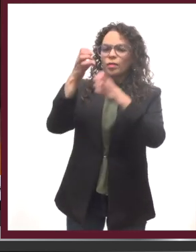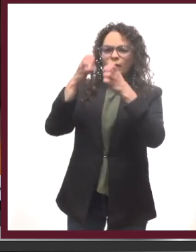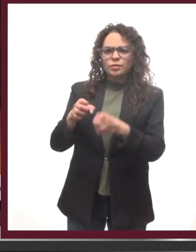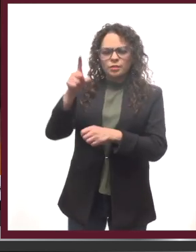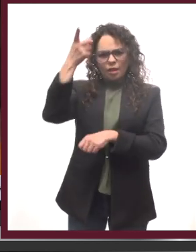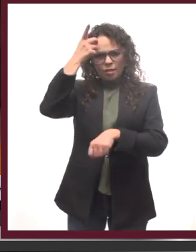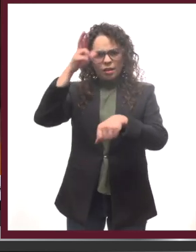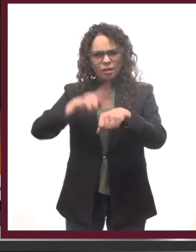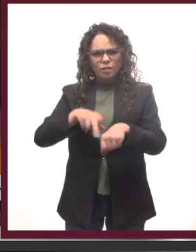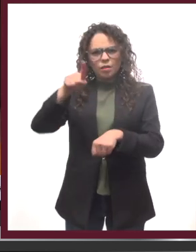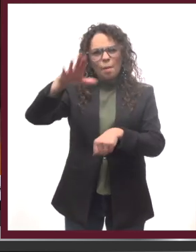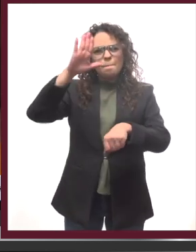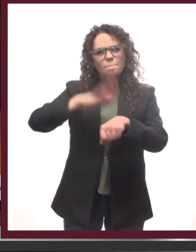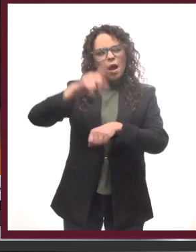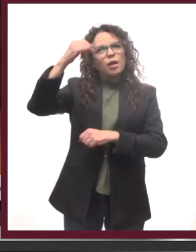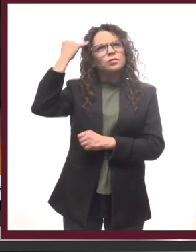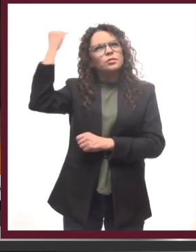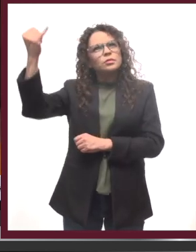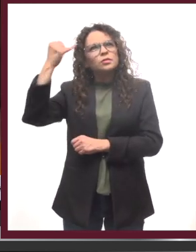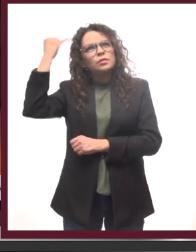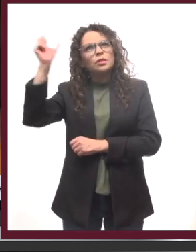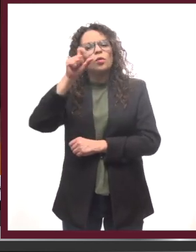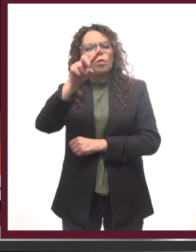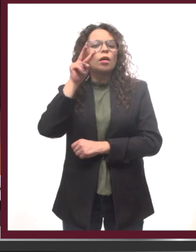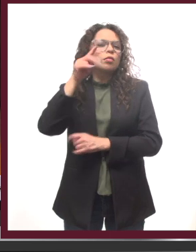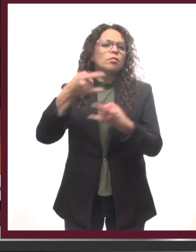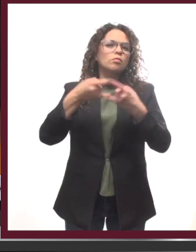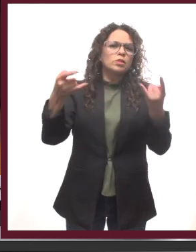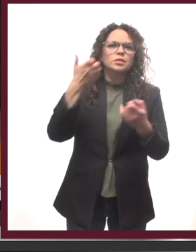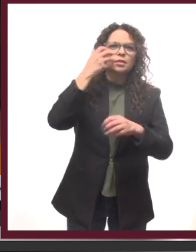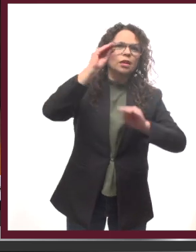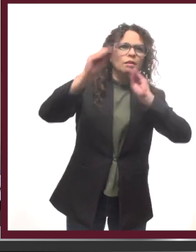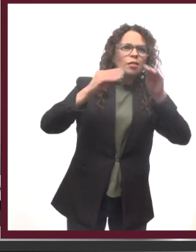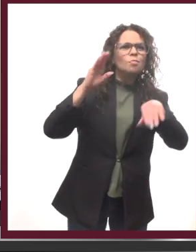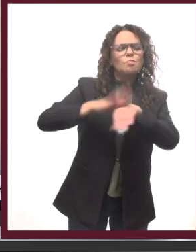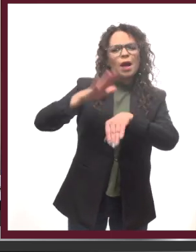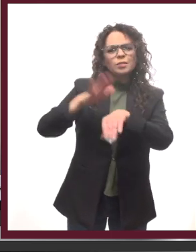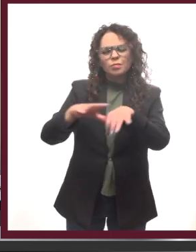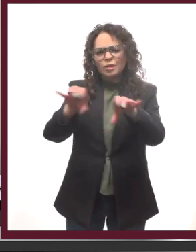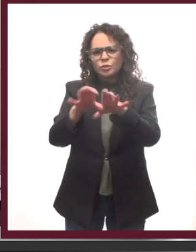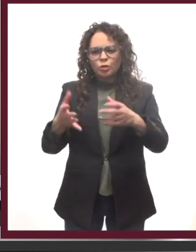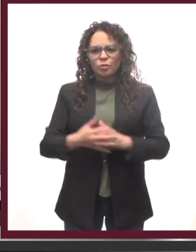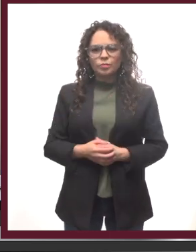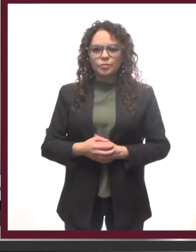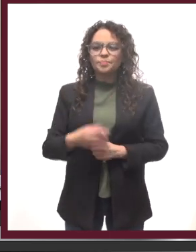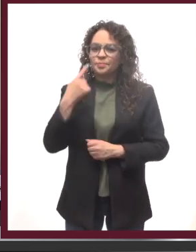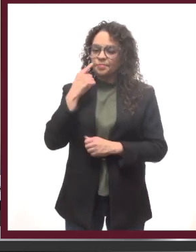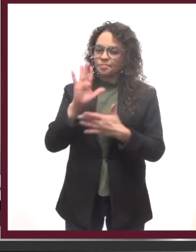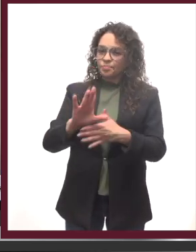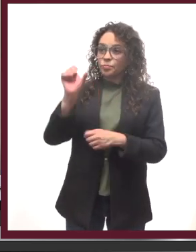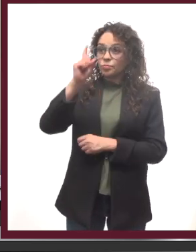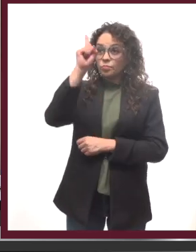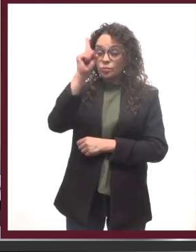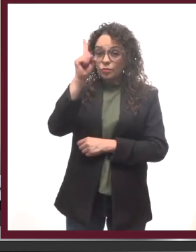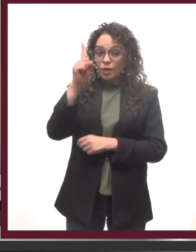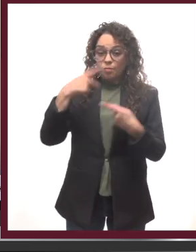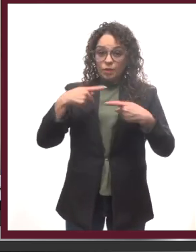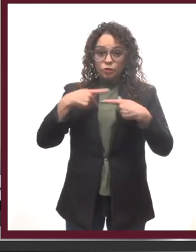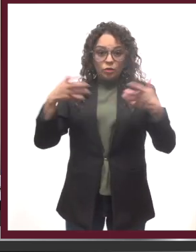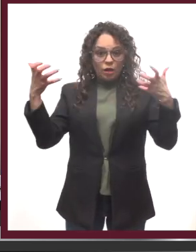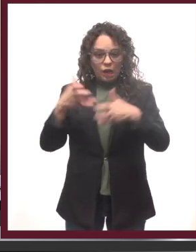papel de director, ¿qué elemento tienes más en mente a la hora de estar visualizando una historia? Cuando uno visualiza una